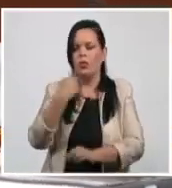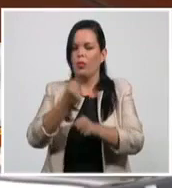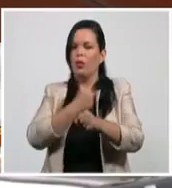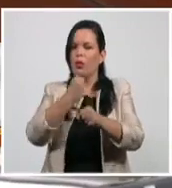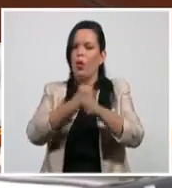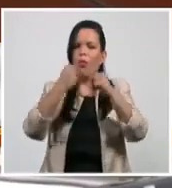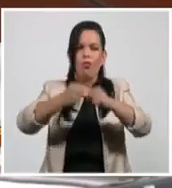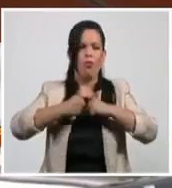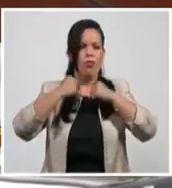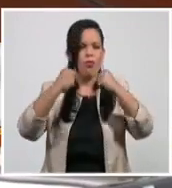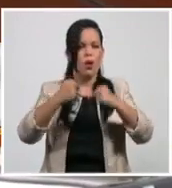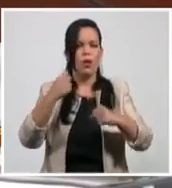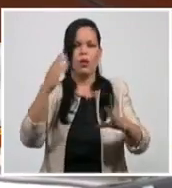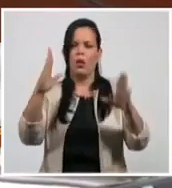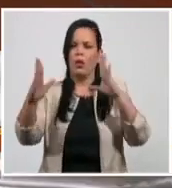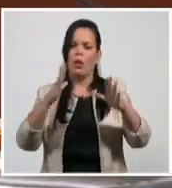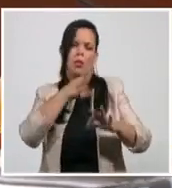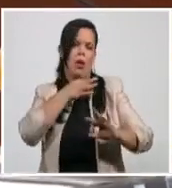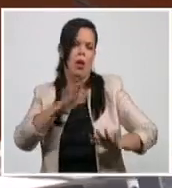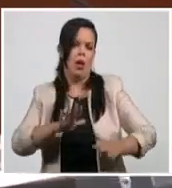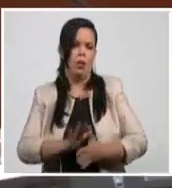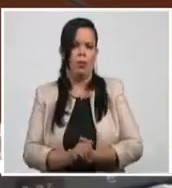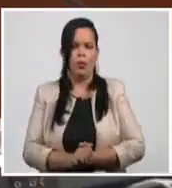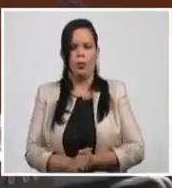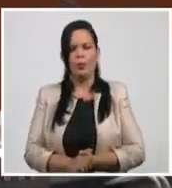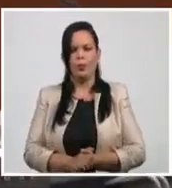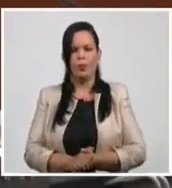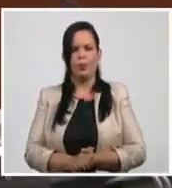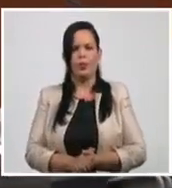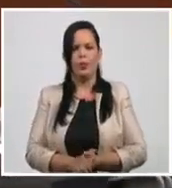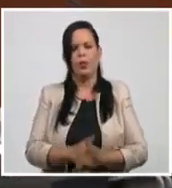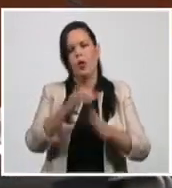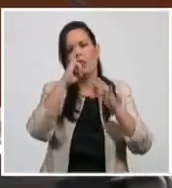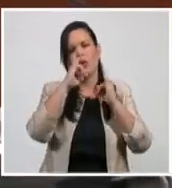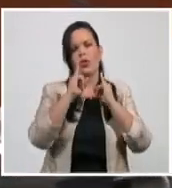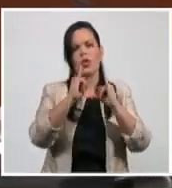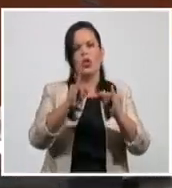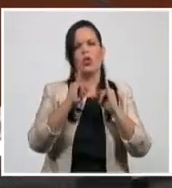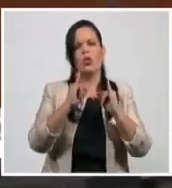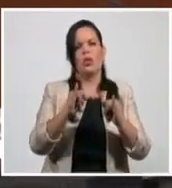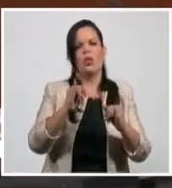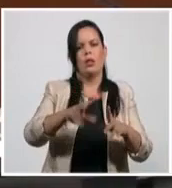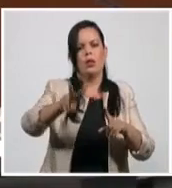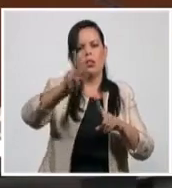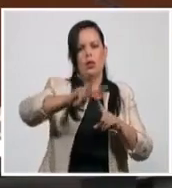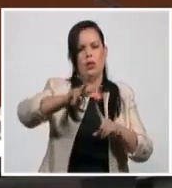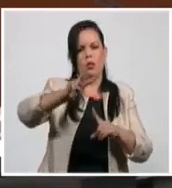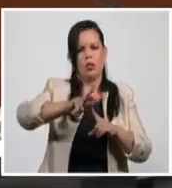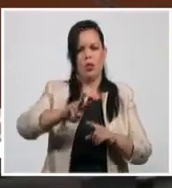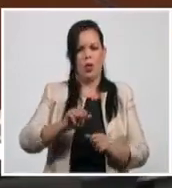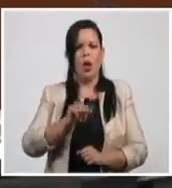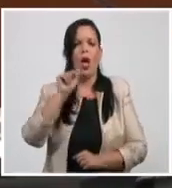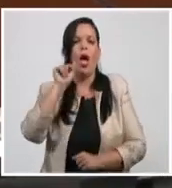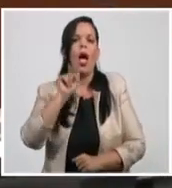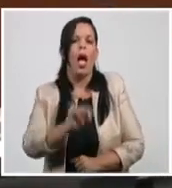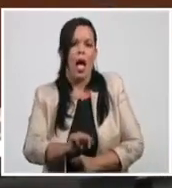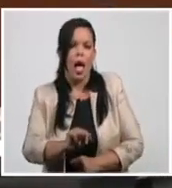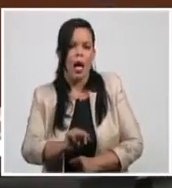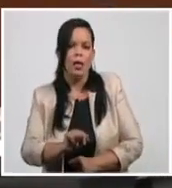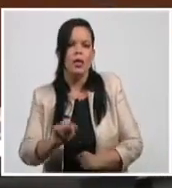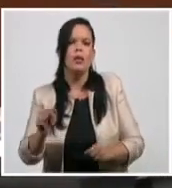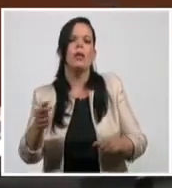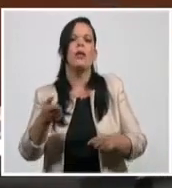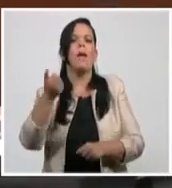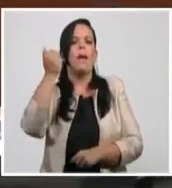del año. Voy a mencionar algunos ejemplos. El noticiero estelar de la televisión cubana, que además creció en tiempo